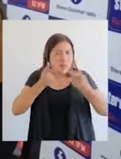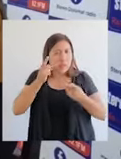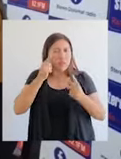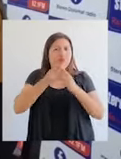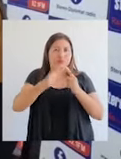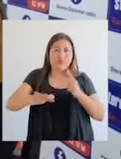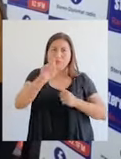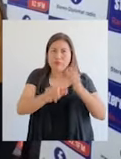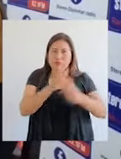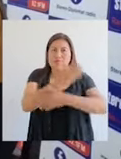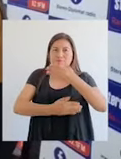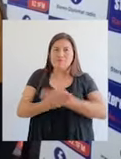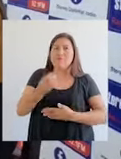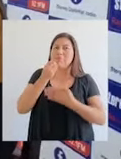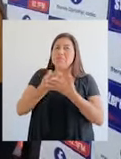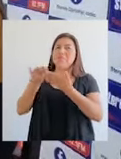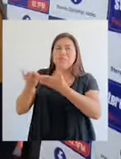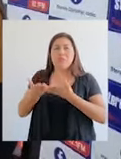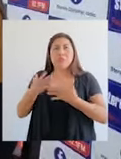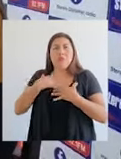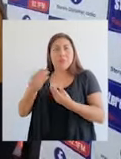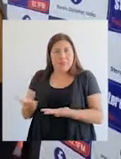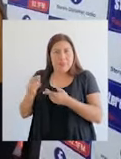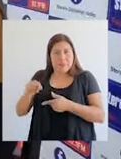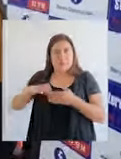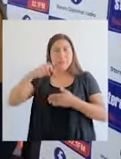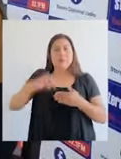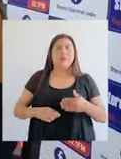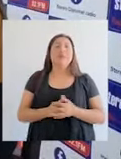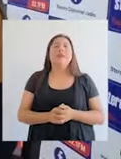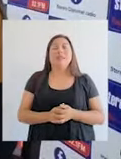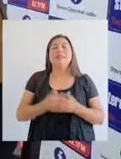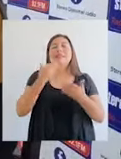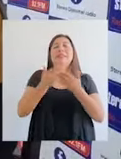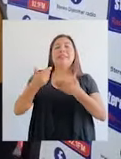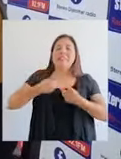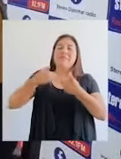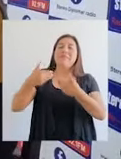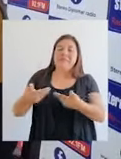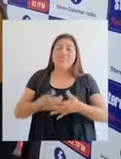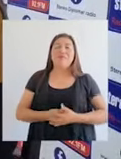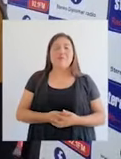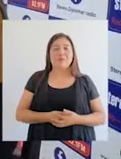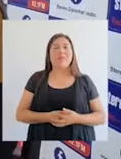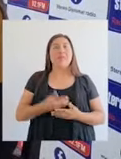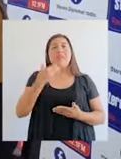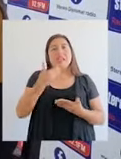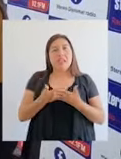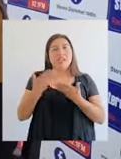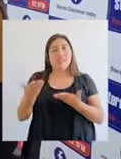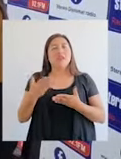discapacidad. ¿Cómo está, señor Gamarra? Qué gusto tenerlo aquí en Réplica Noticias. Bienvenido. Igualmente, muchísimas gracias por la invitación y por